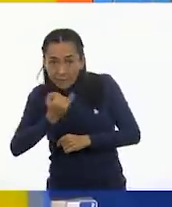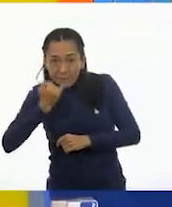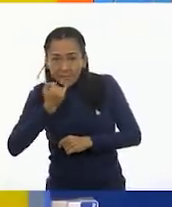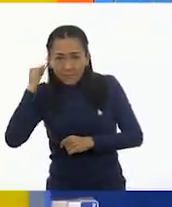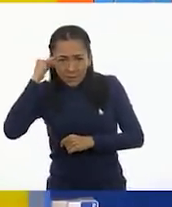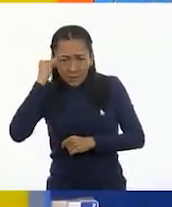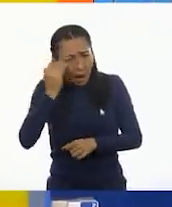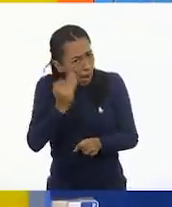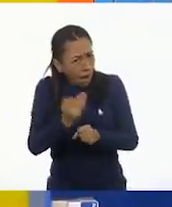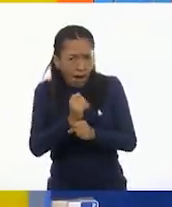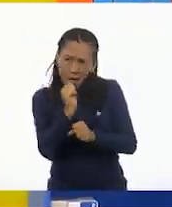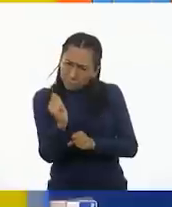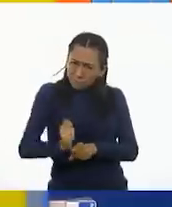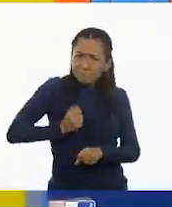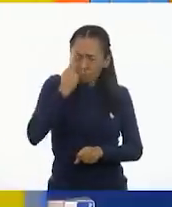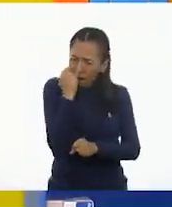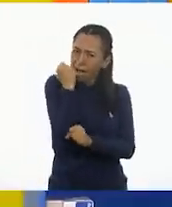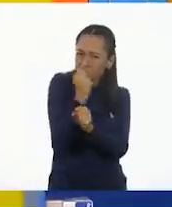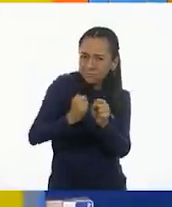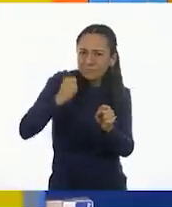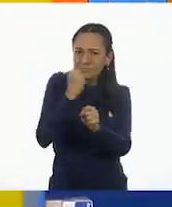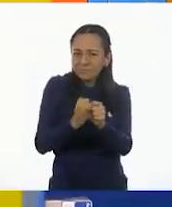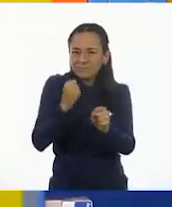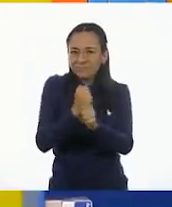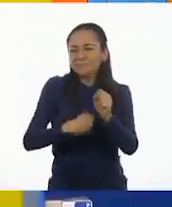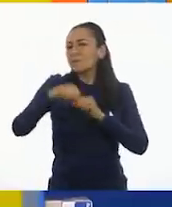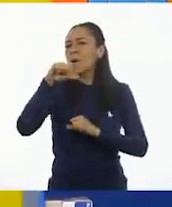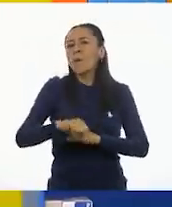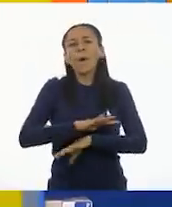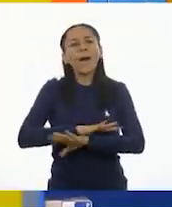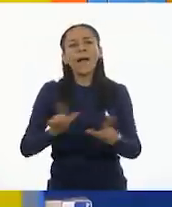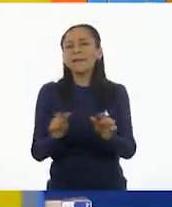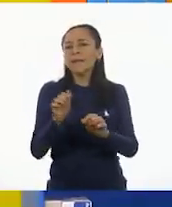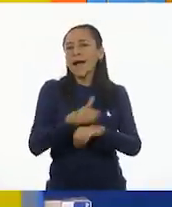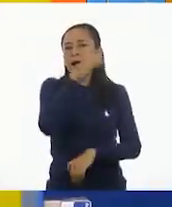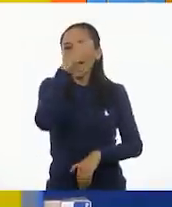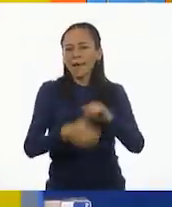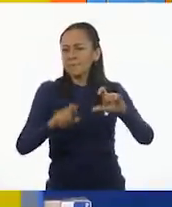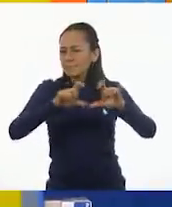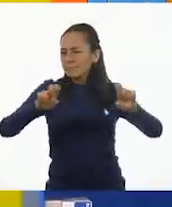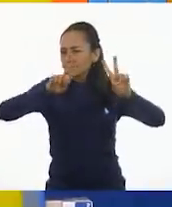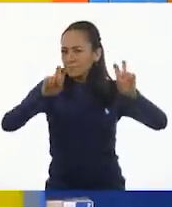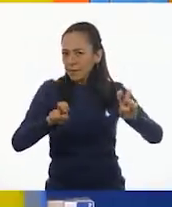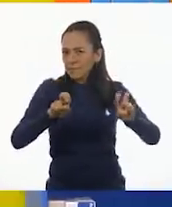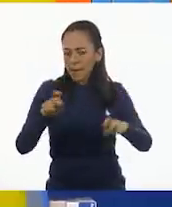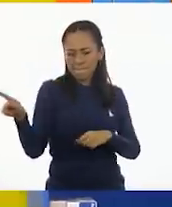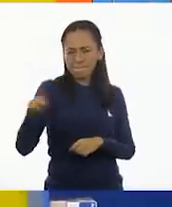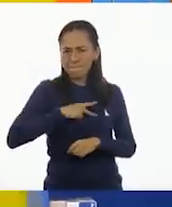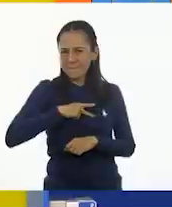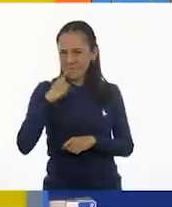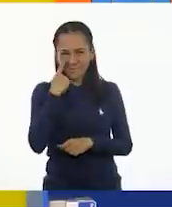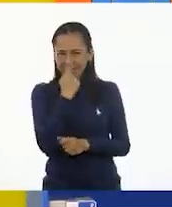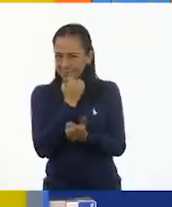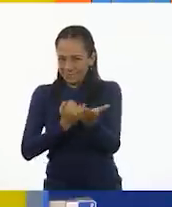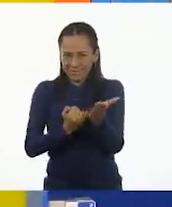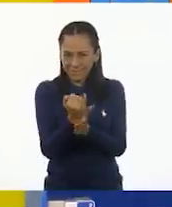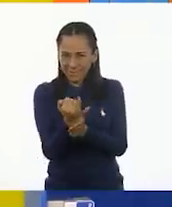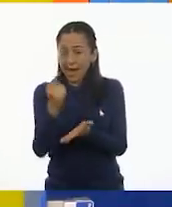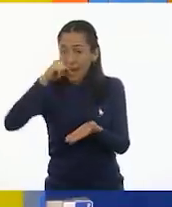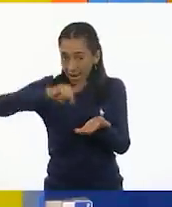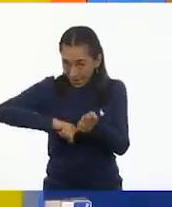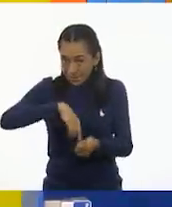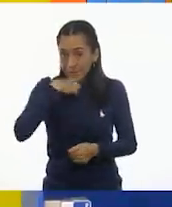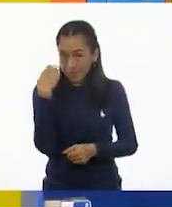momento para practicarla. Por hoy hemos terminado con mis decisiones en la escuela del primer grado de